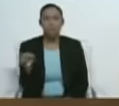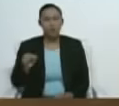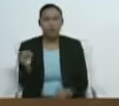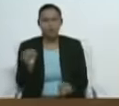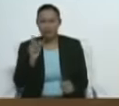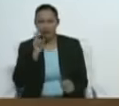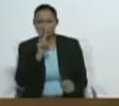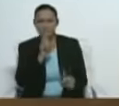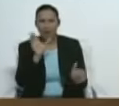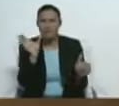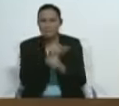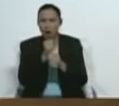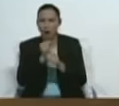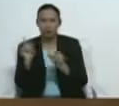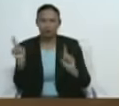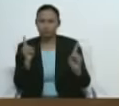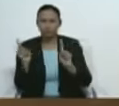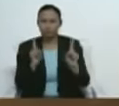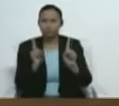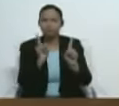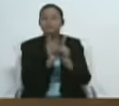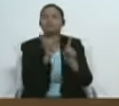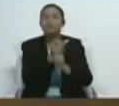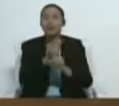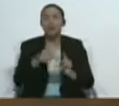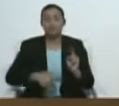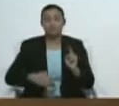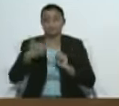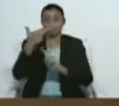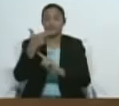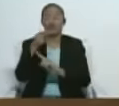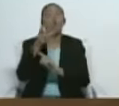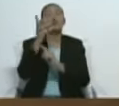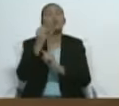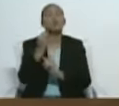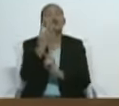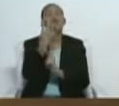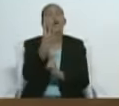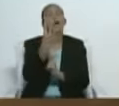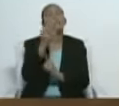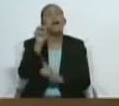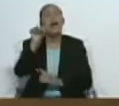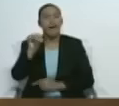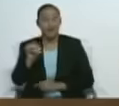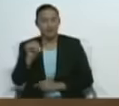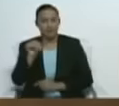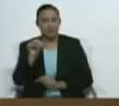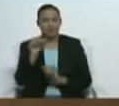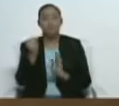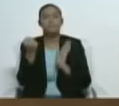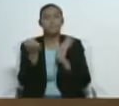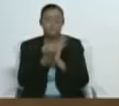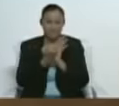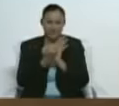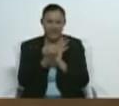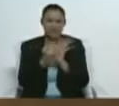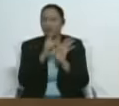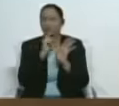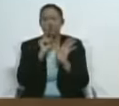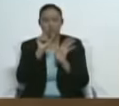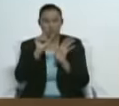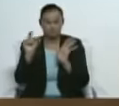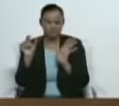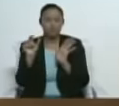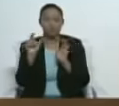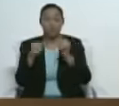enca un arma de fuego calibre 9 mm marca Pietro vereta y un cargador 9